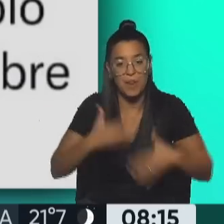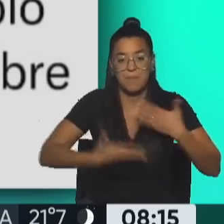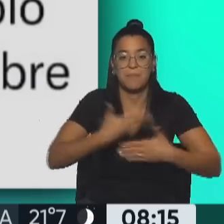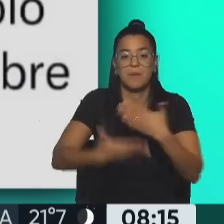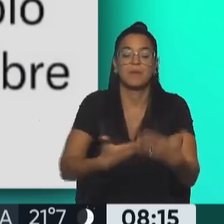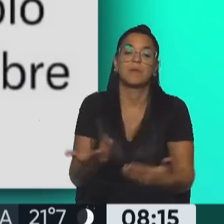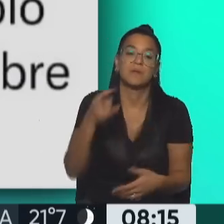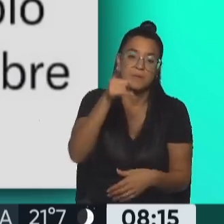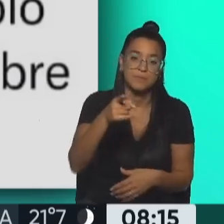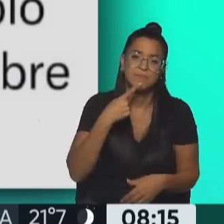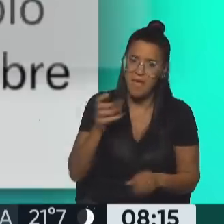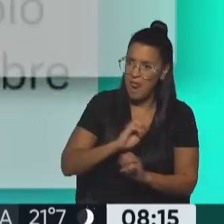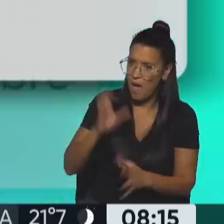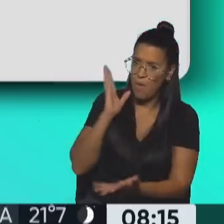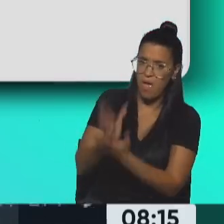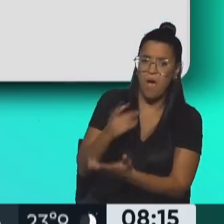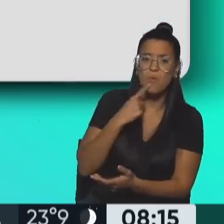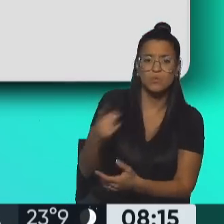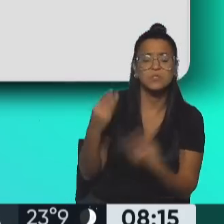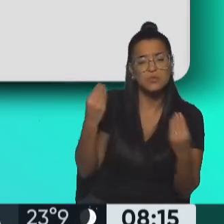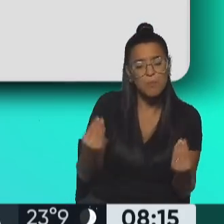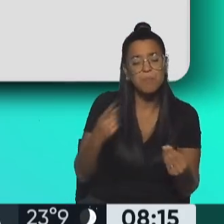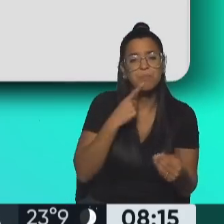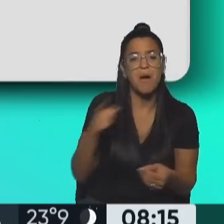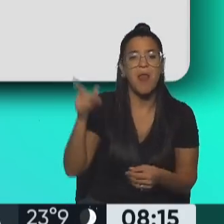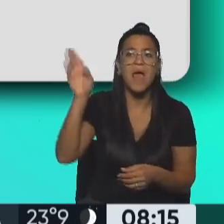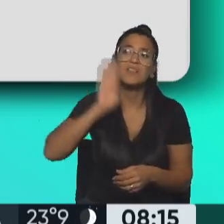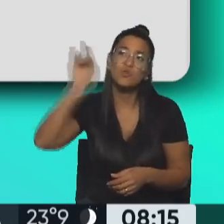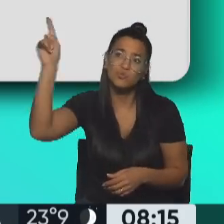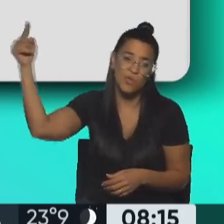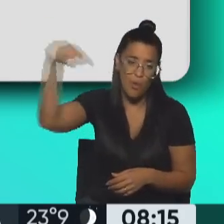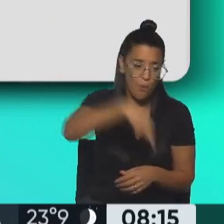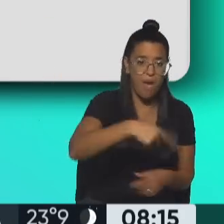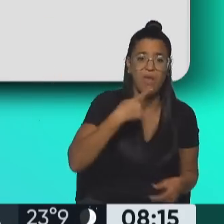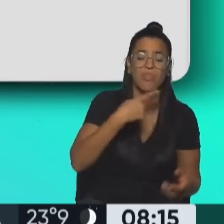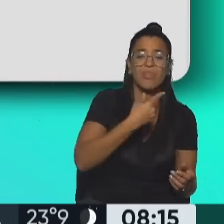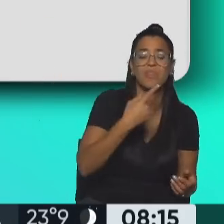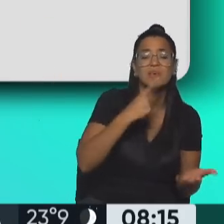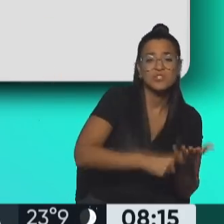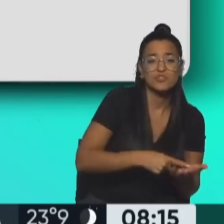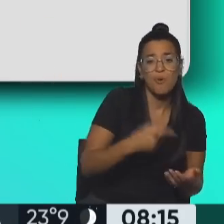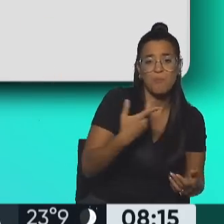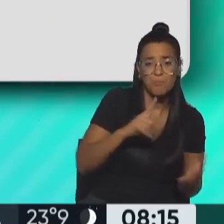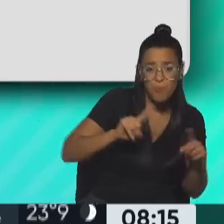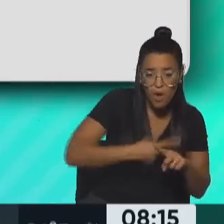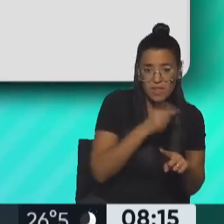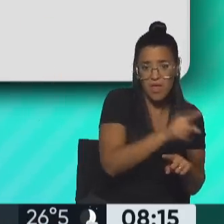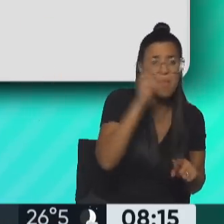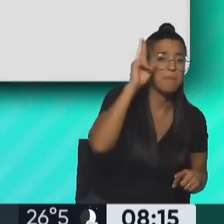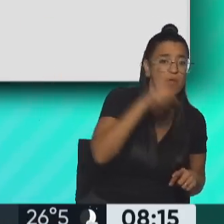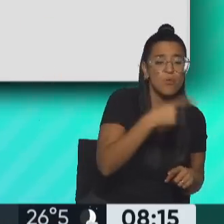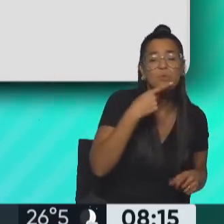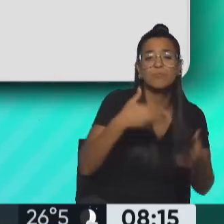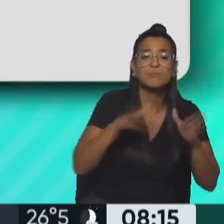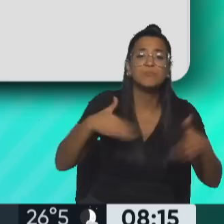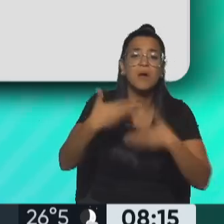bueno y ahí grave acusación porque está hablando de una intervención de Estados Unidos en las decisiones políticas de su propio país No claro dice dejar el